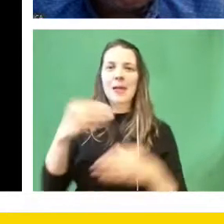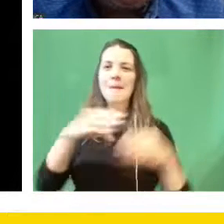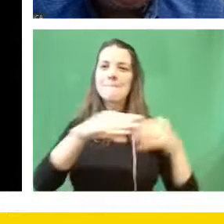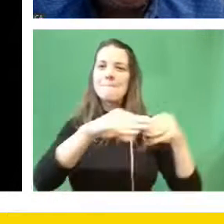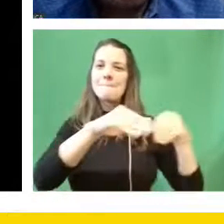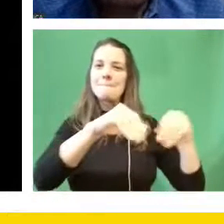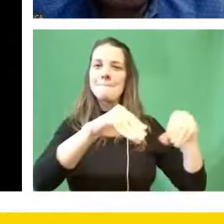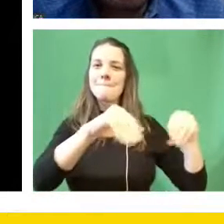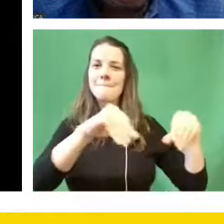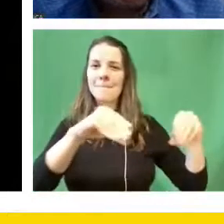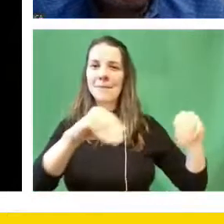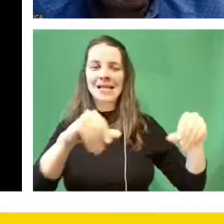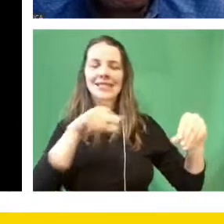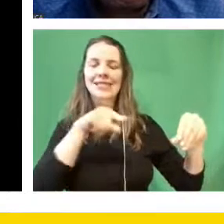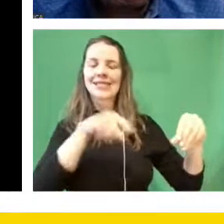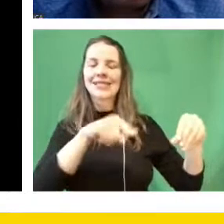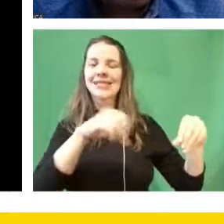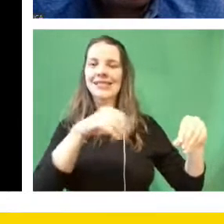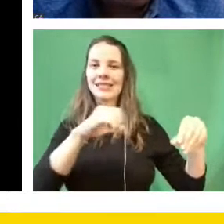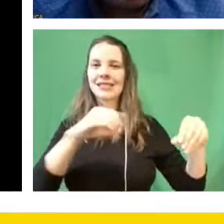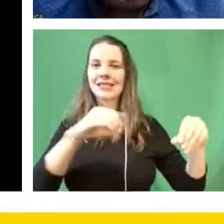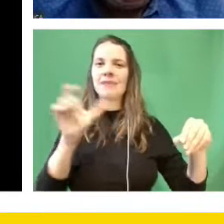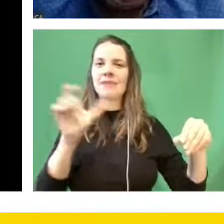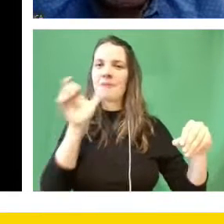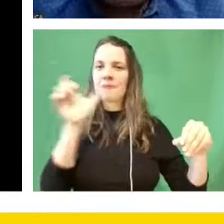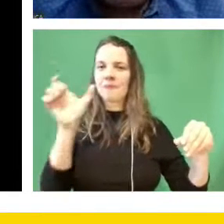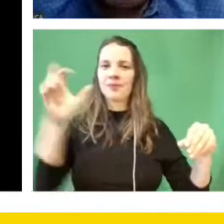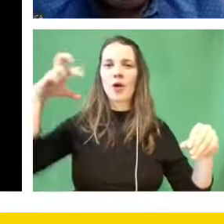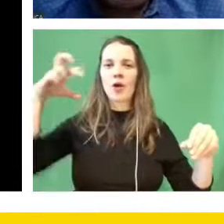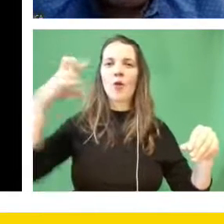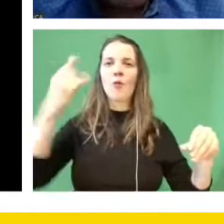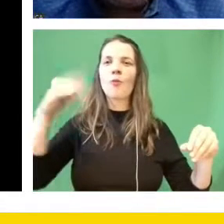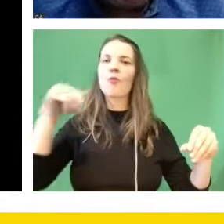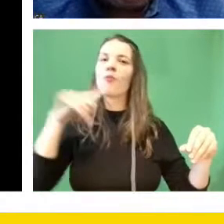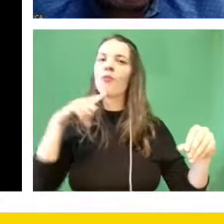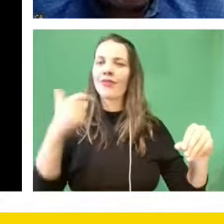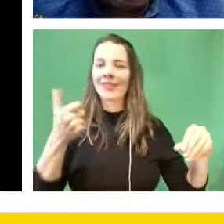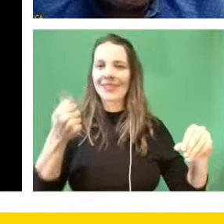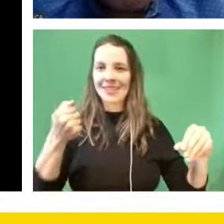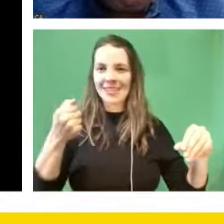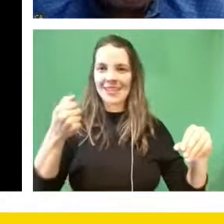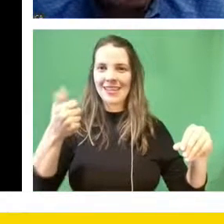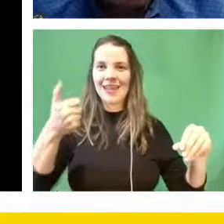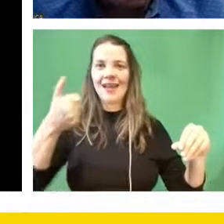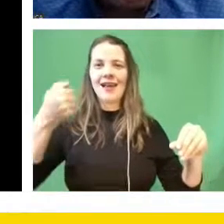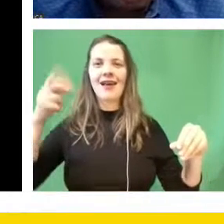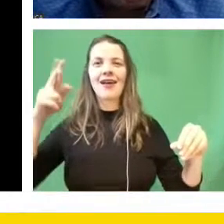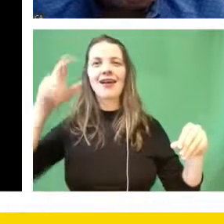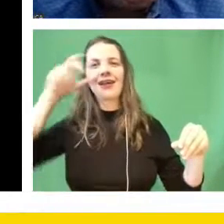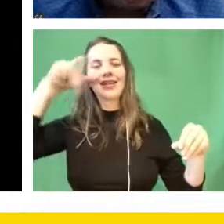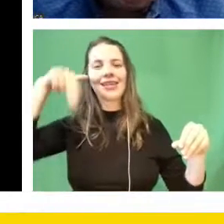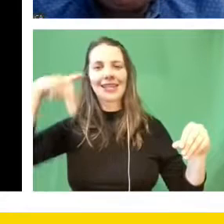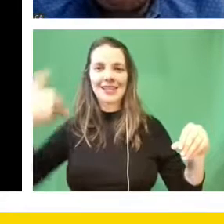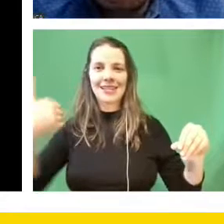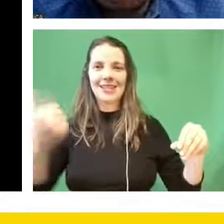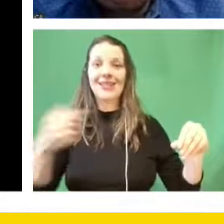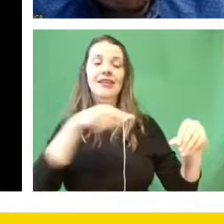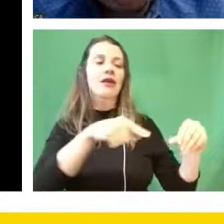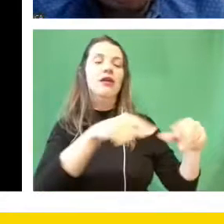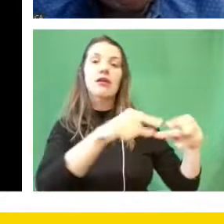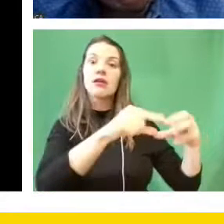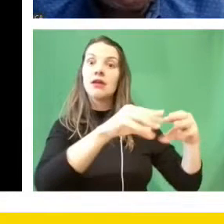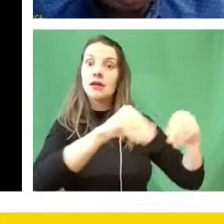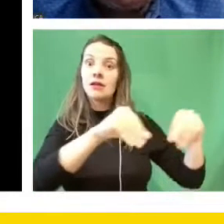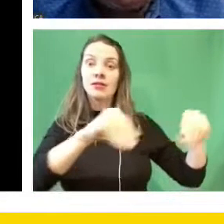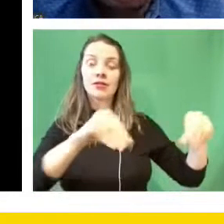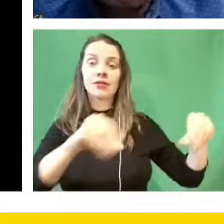el Pacífico Central y Sur de Costa Rica, la oportunidad de desarrollar una playa que fuera accesible, y tal como ustedes